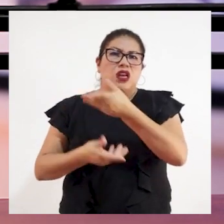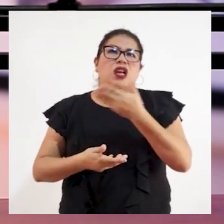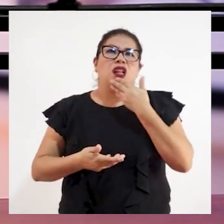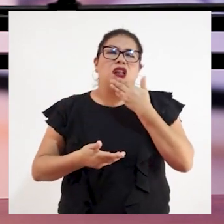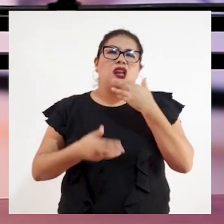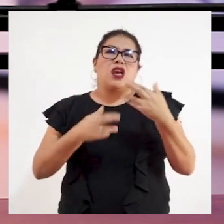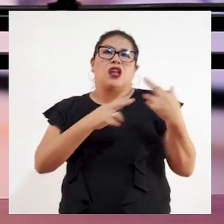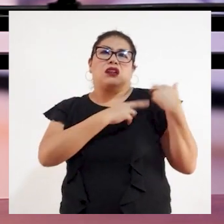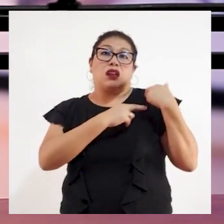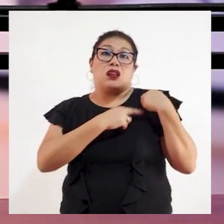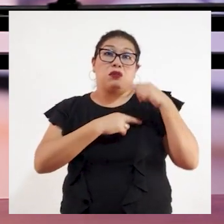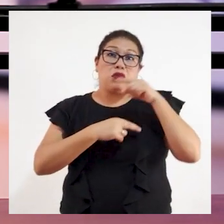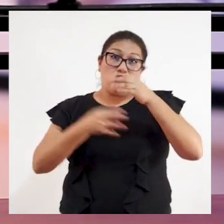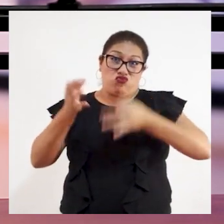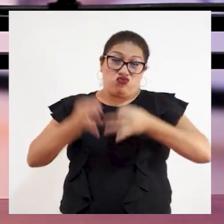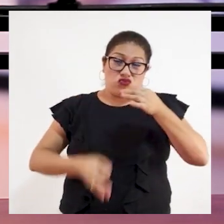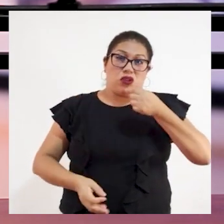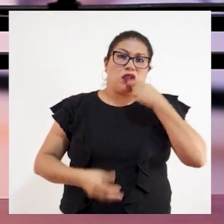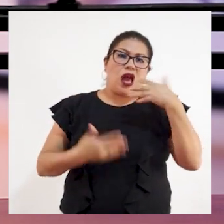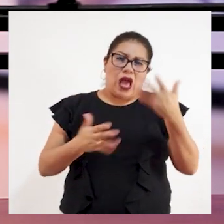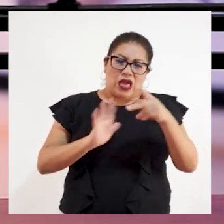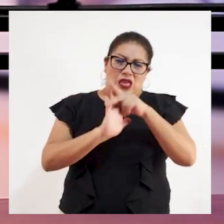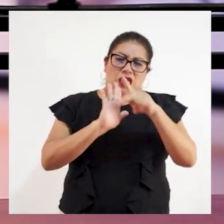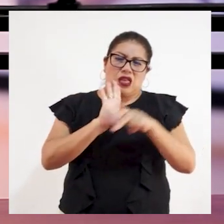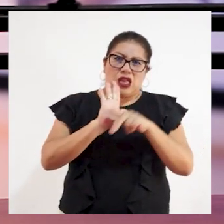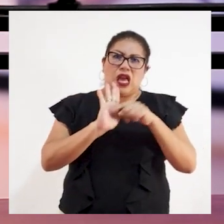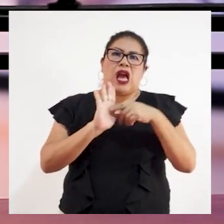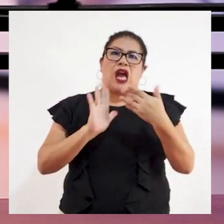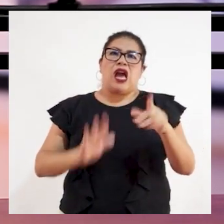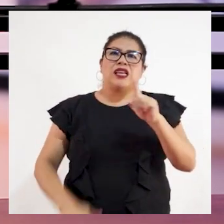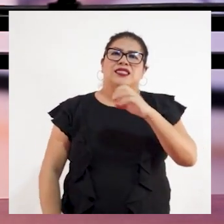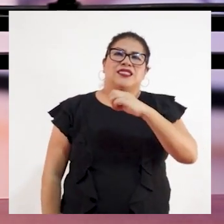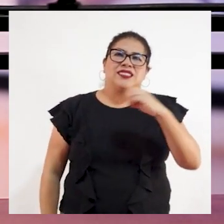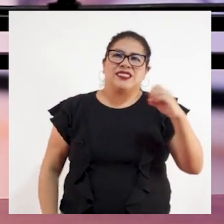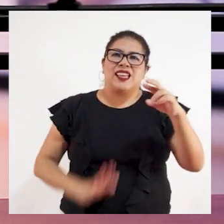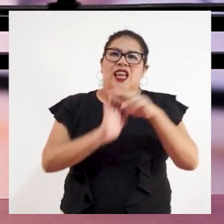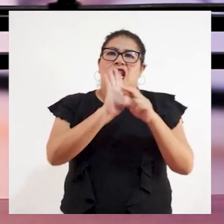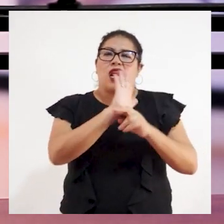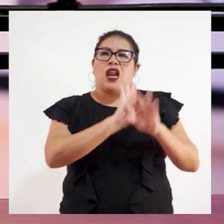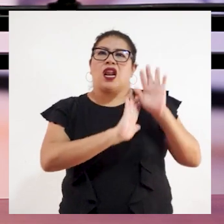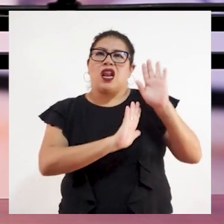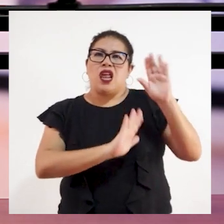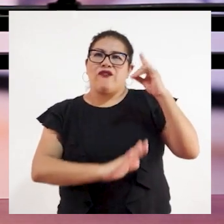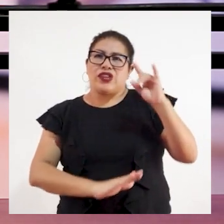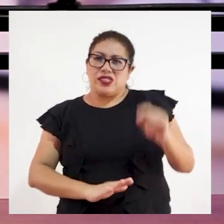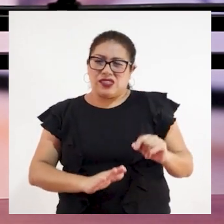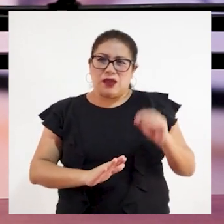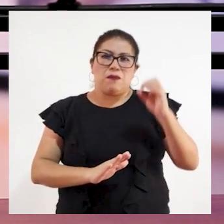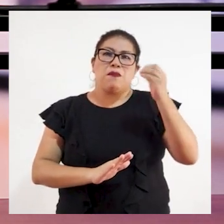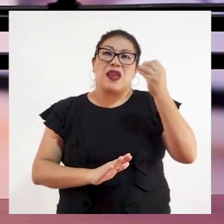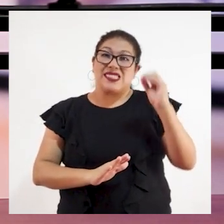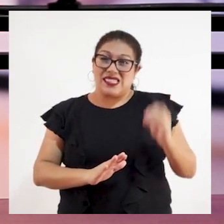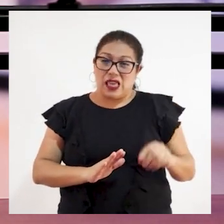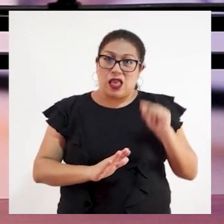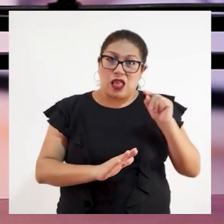juez, que existe un protocolo, que existen las 100 reglas de Brasilia y que la justicia tiene que